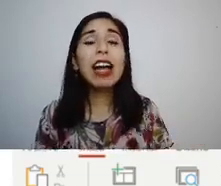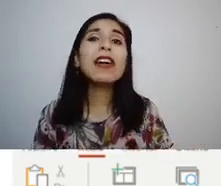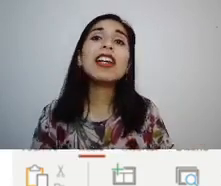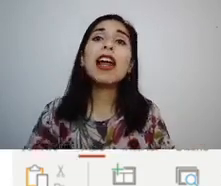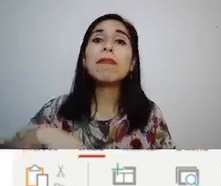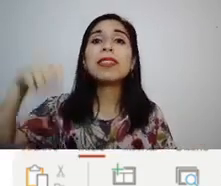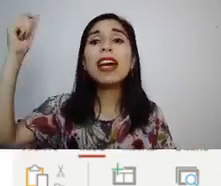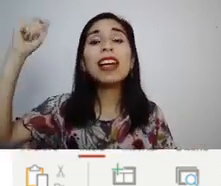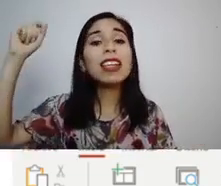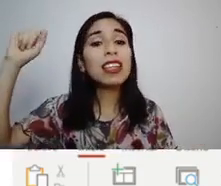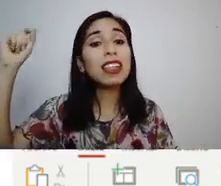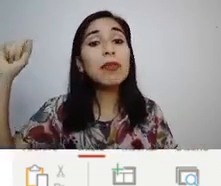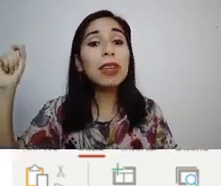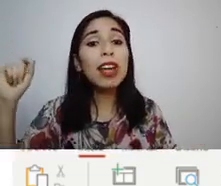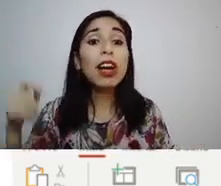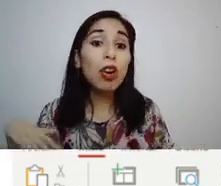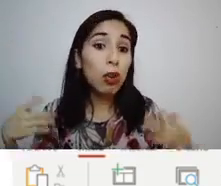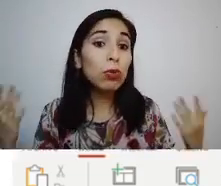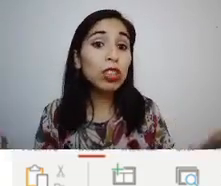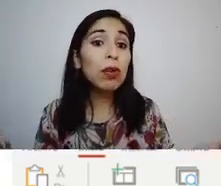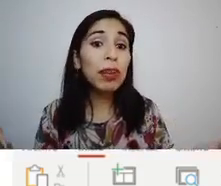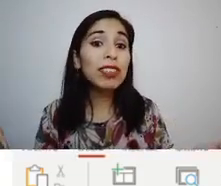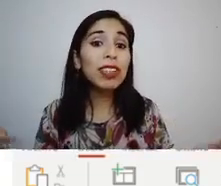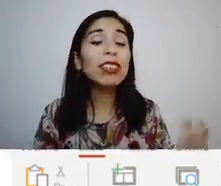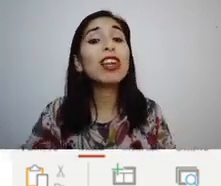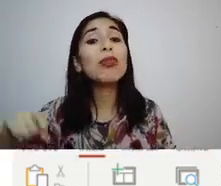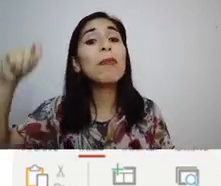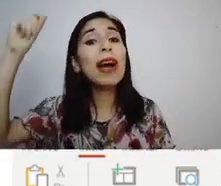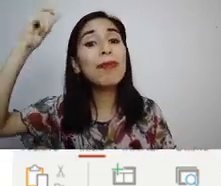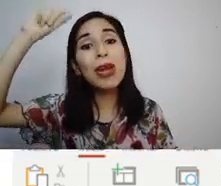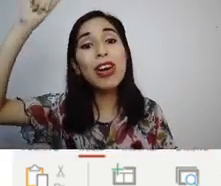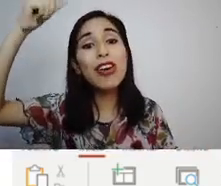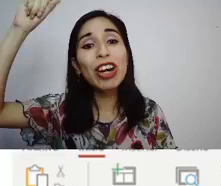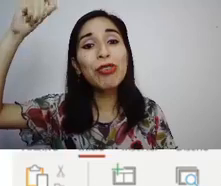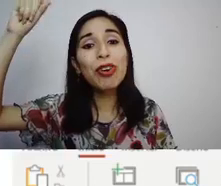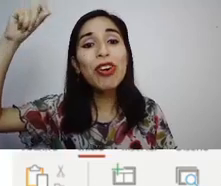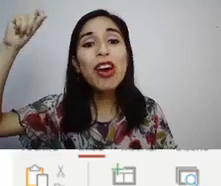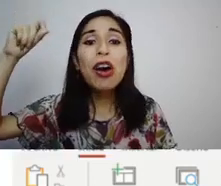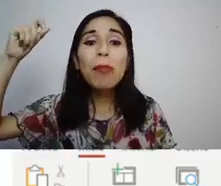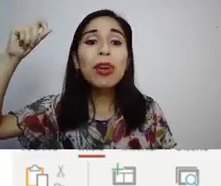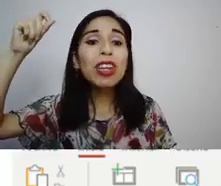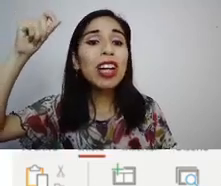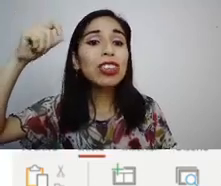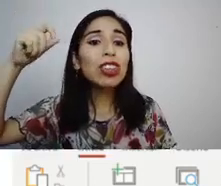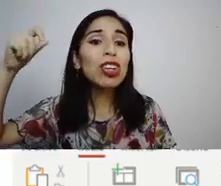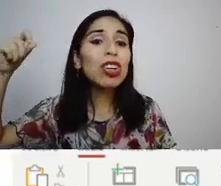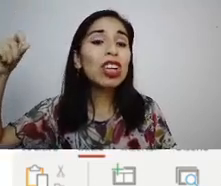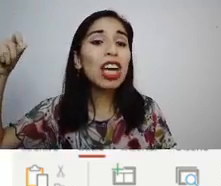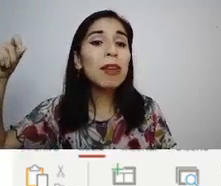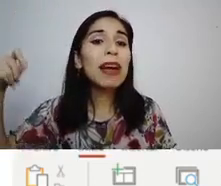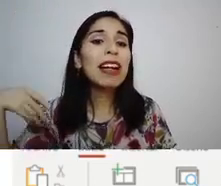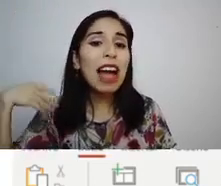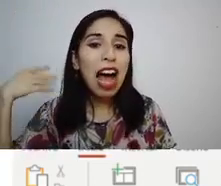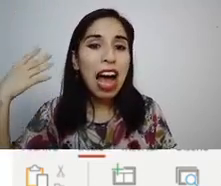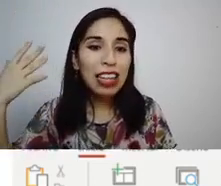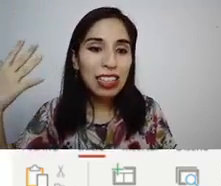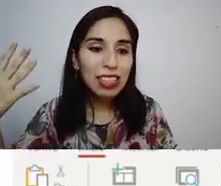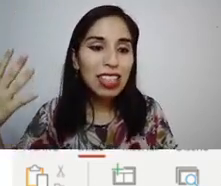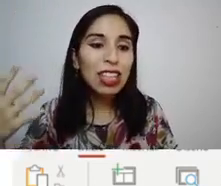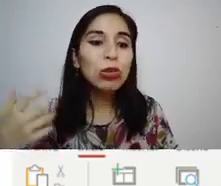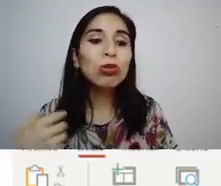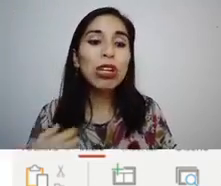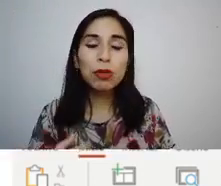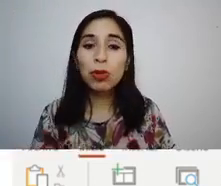agarraban en la pizarra y escribía o muchas veces en un papelógrafo ponían todo lo que iban a